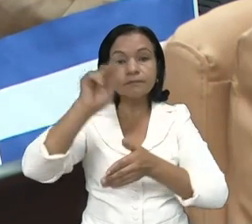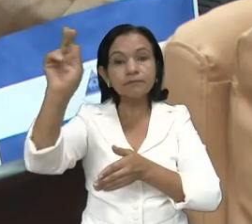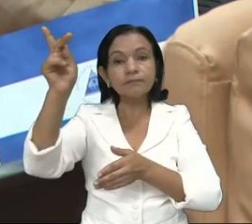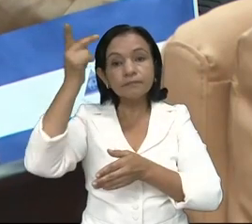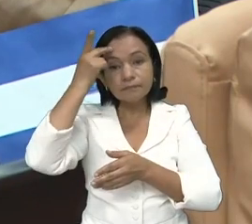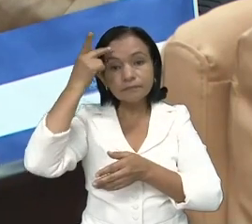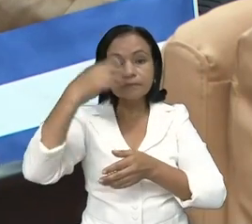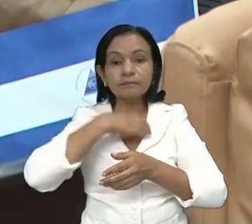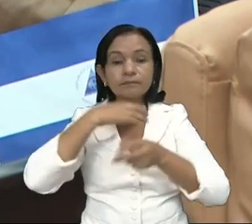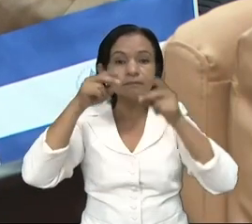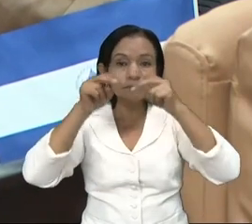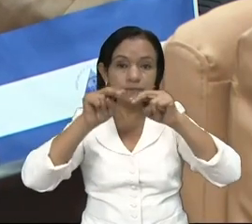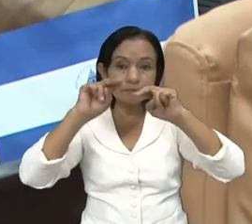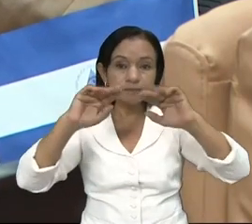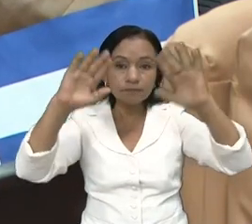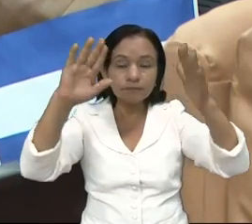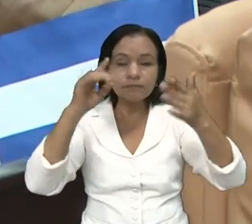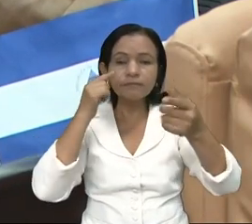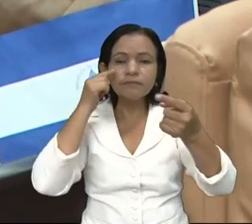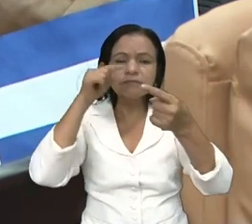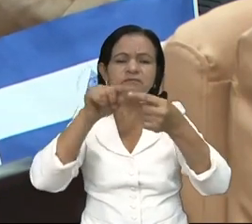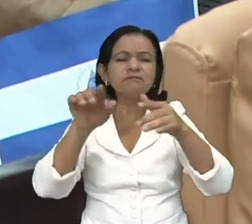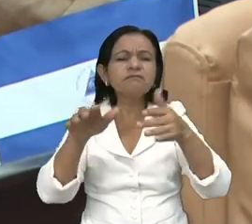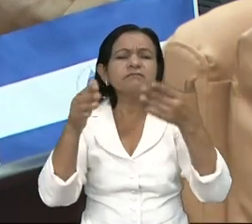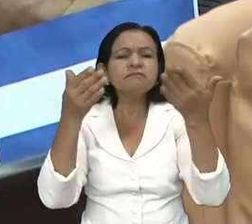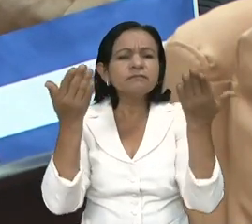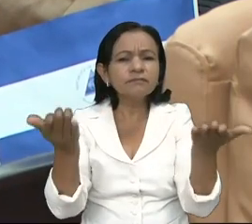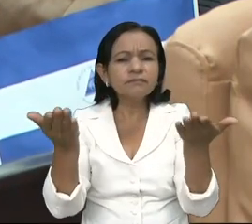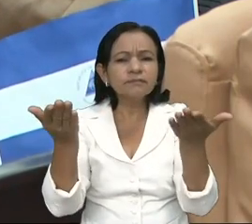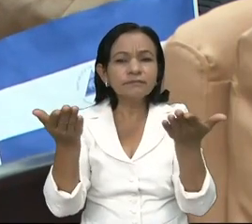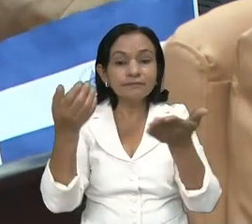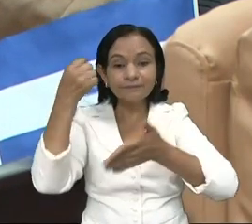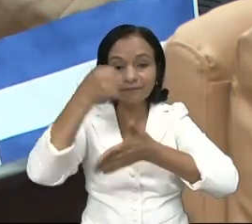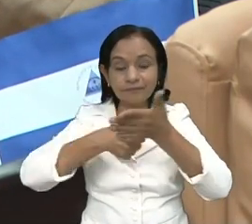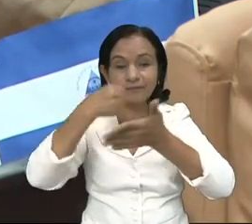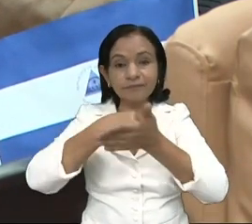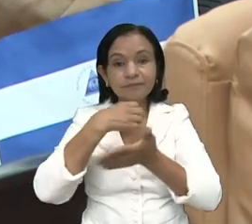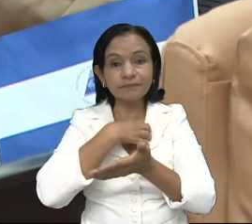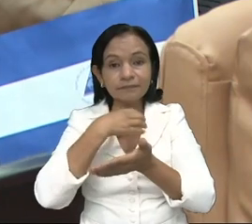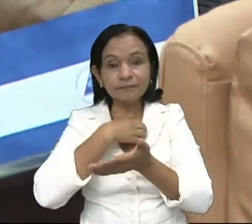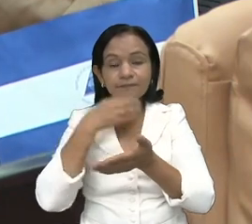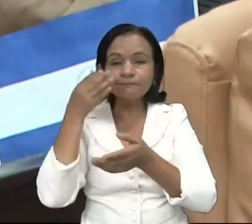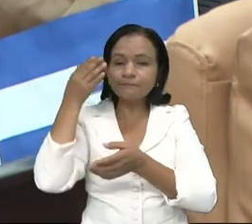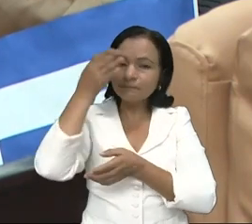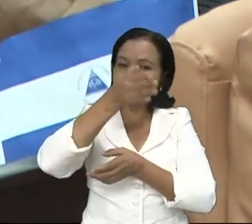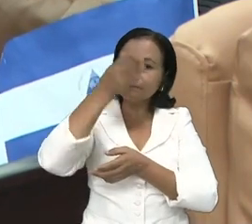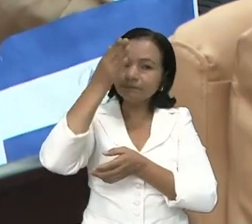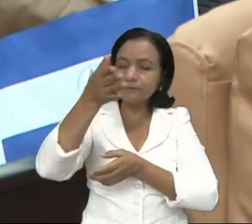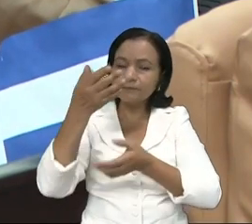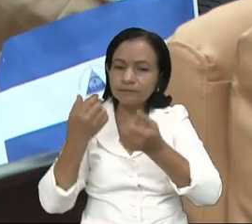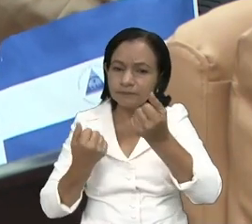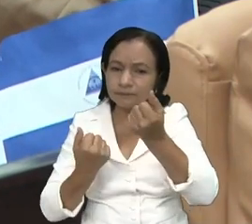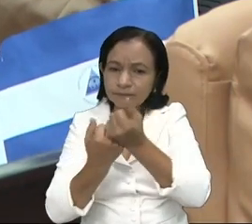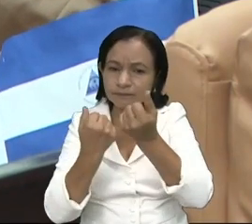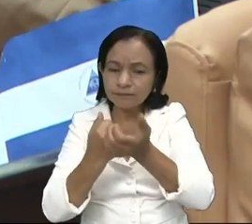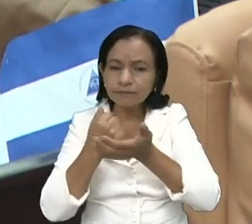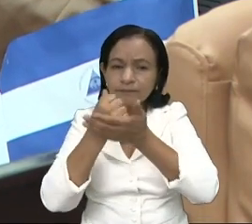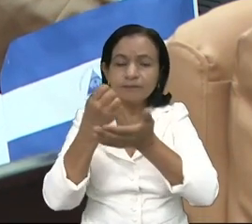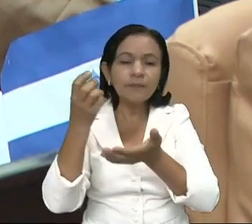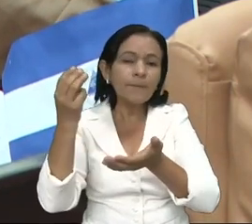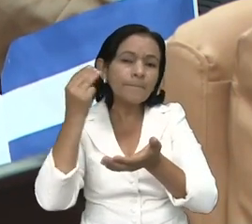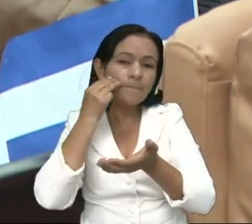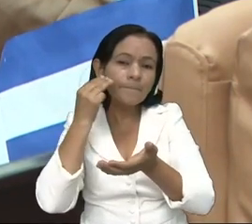ambiental, la cual tiene por objetivo el fortalecimiento de la gestión sostenible de la